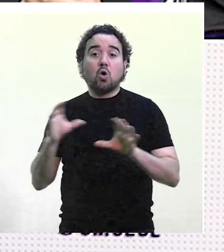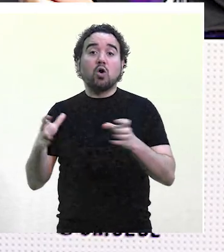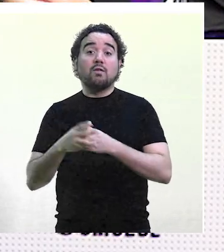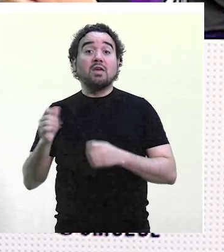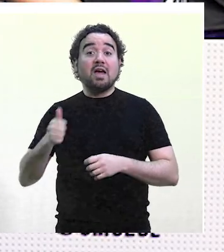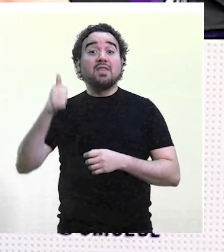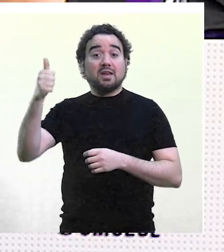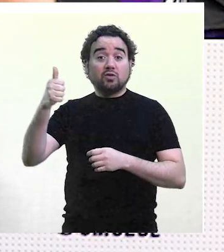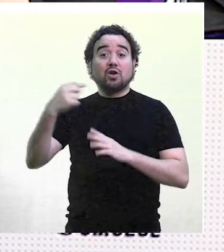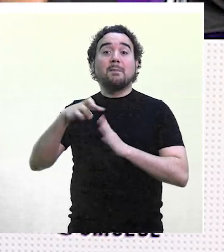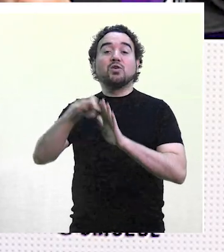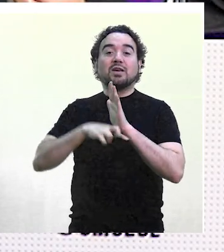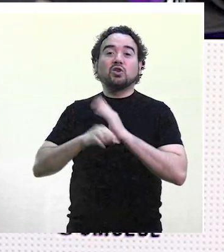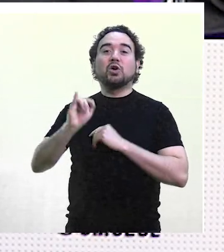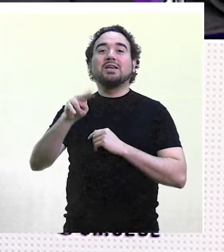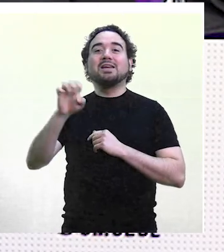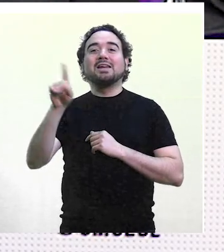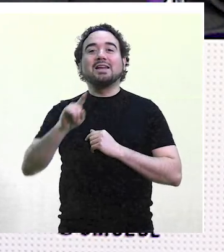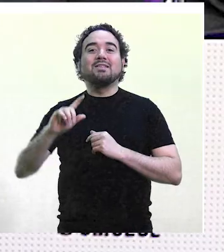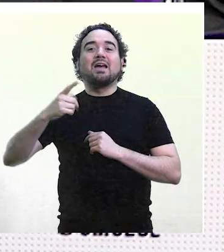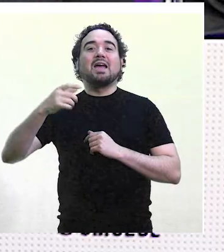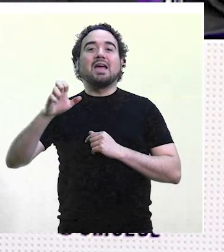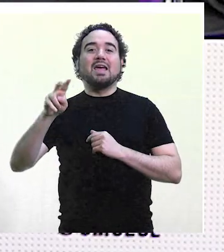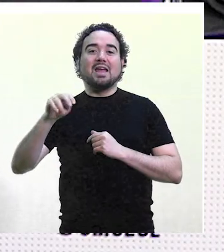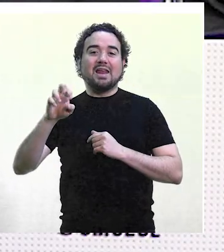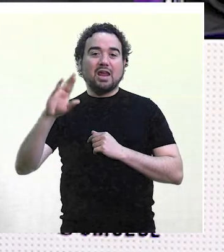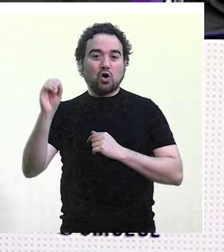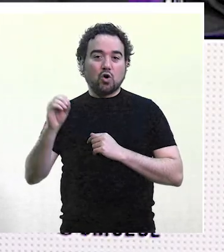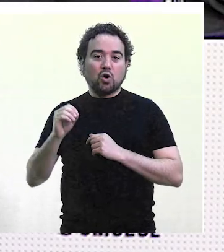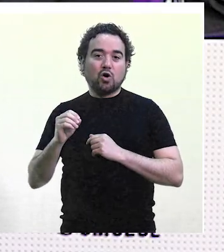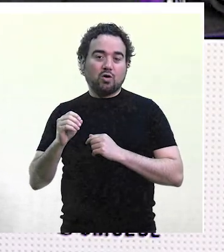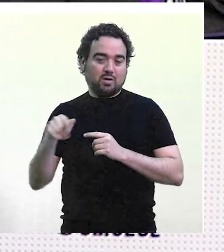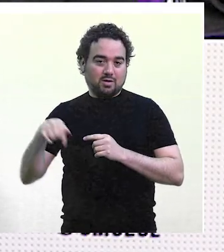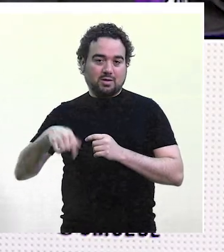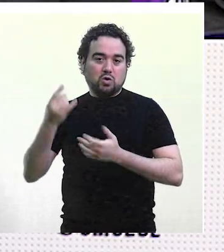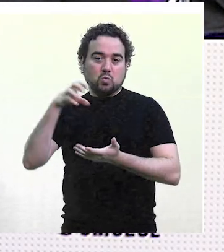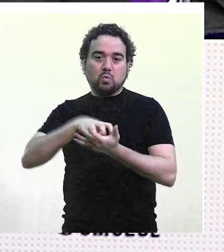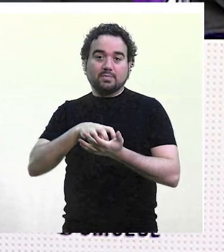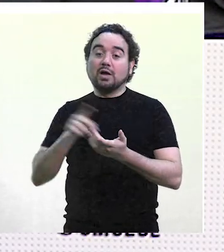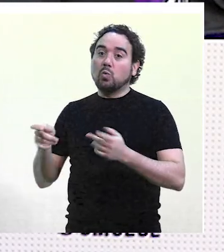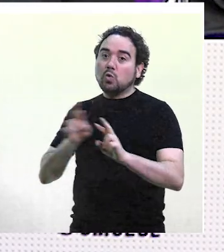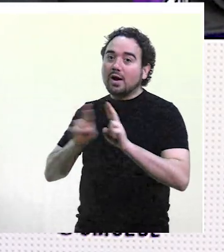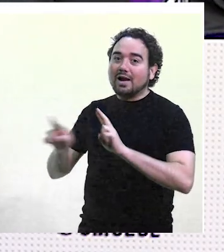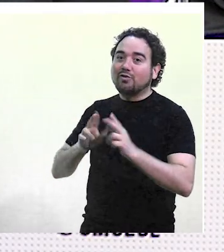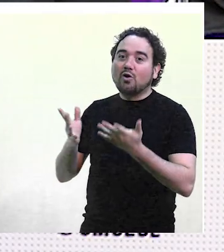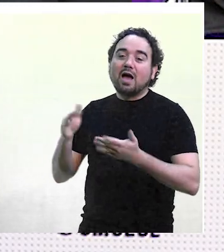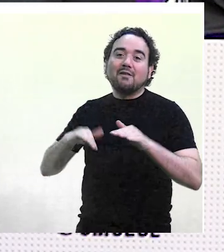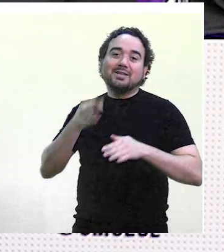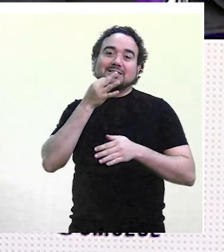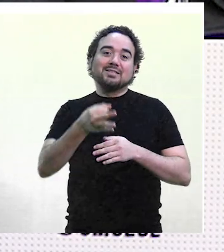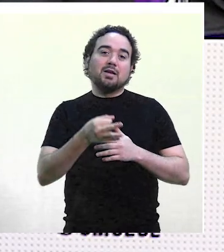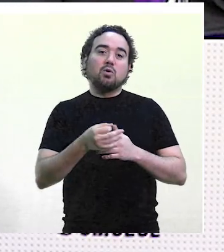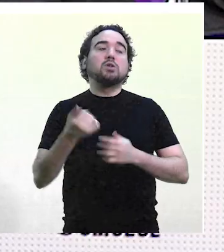espíritu, el trabajo colectivo. Bueno, ella es sobre directora el del individual. proyecto INE Género. Sí. UMCE. Excelente. De hecho, es que ahí justo iba a relacionarlo también